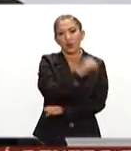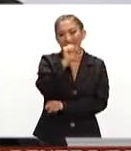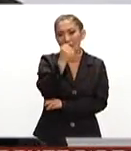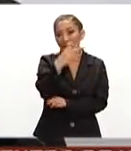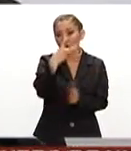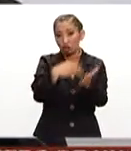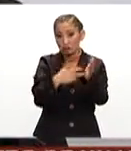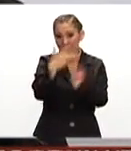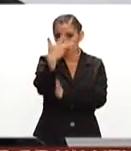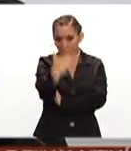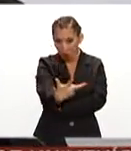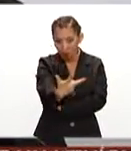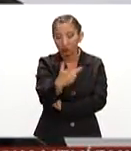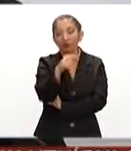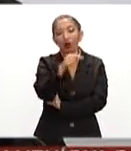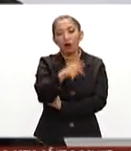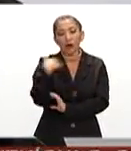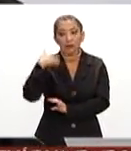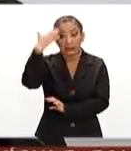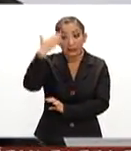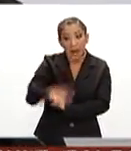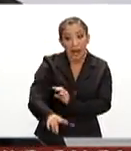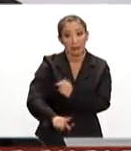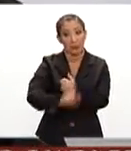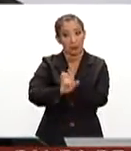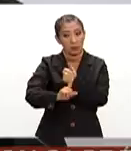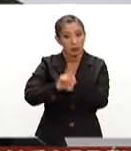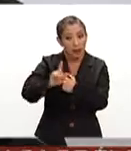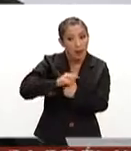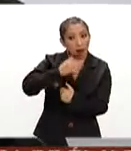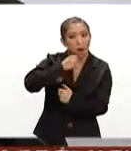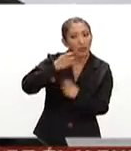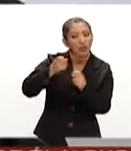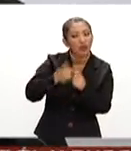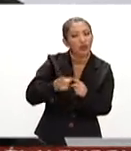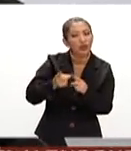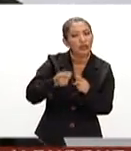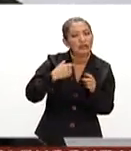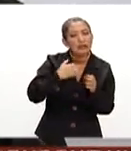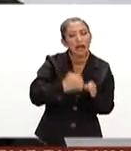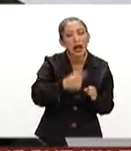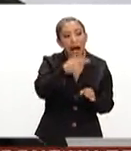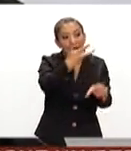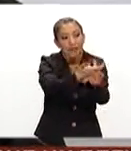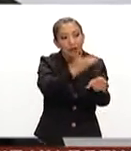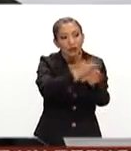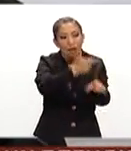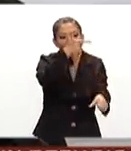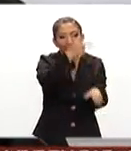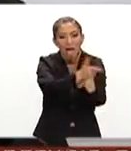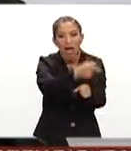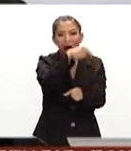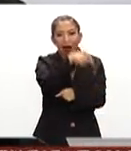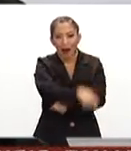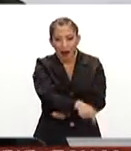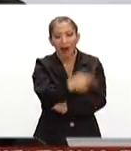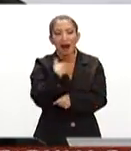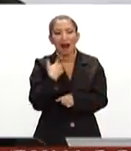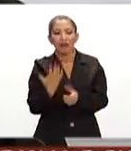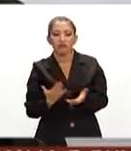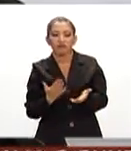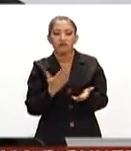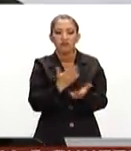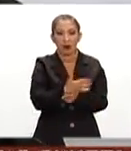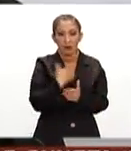de 2008, al tener conocimiento de la ubicación del fugitivo en los Estados Unidos de América,